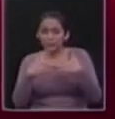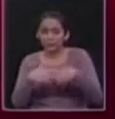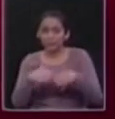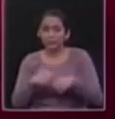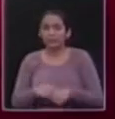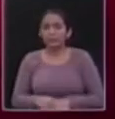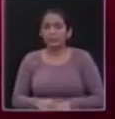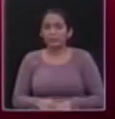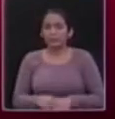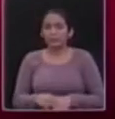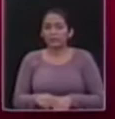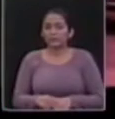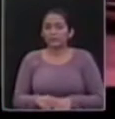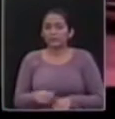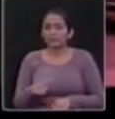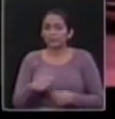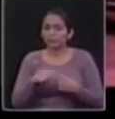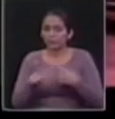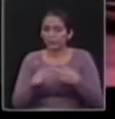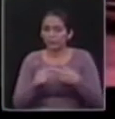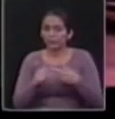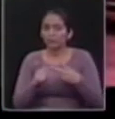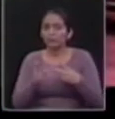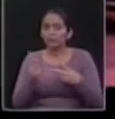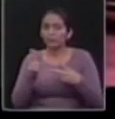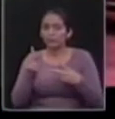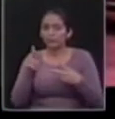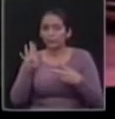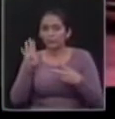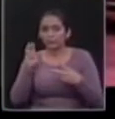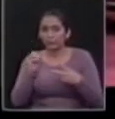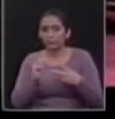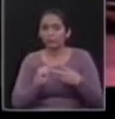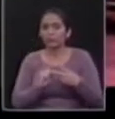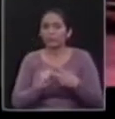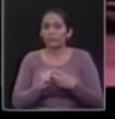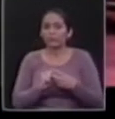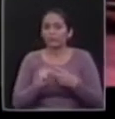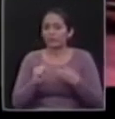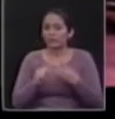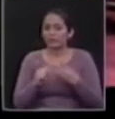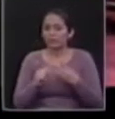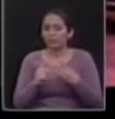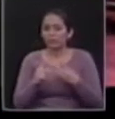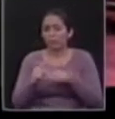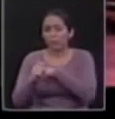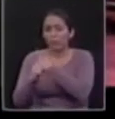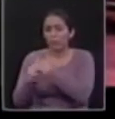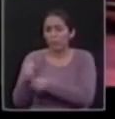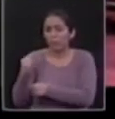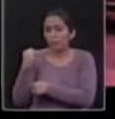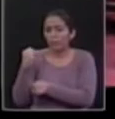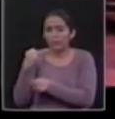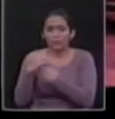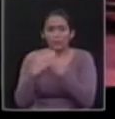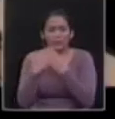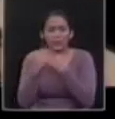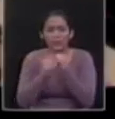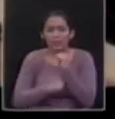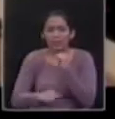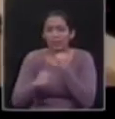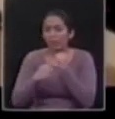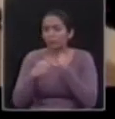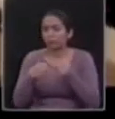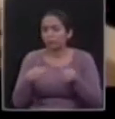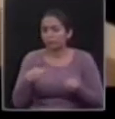3.300 centímetros cúbicos, biturbo, con 530 caballos, que hace un deportivo espectacular para disfrutarlo en cualquier parte del país.